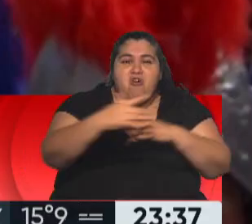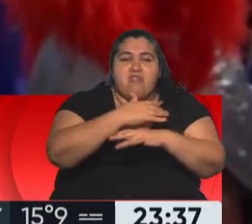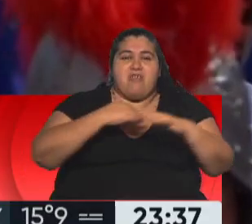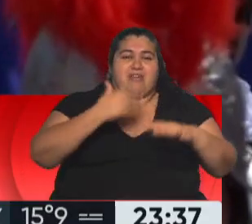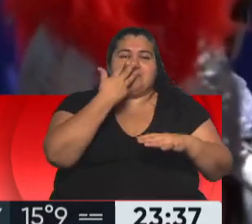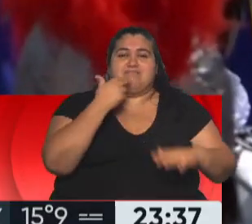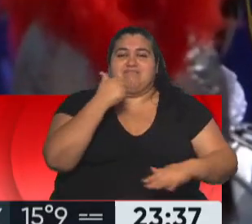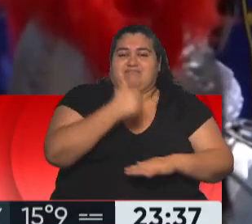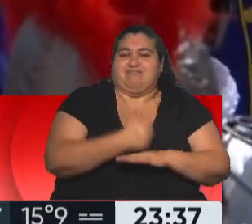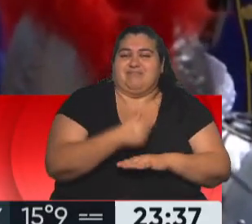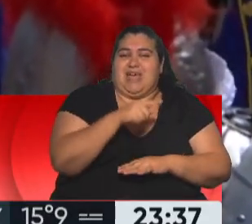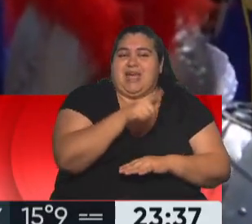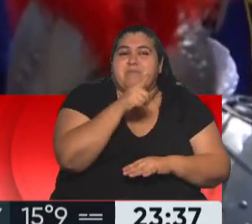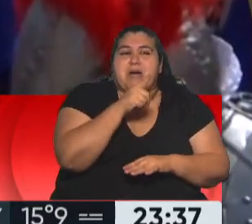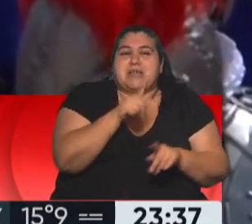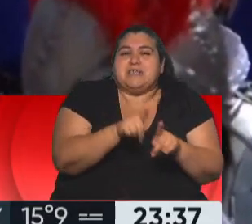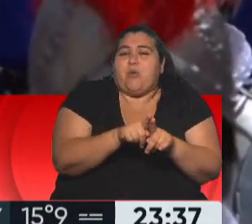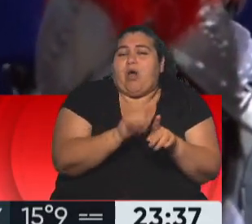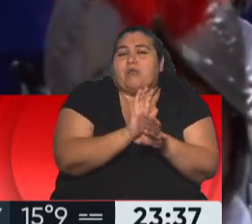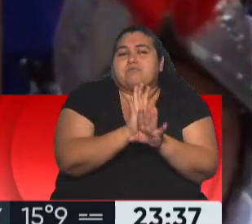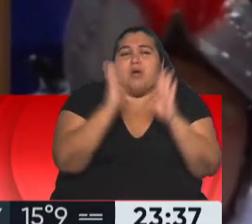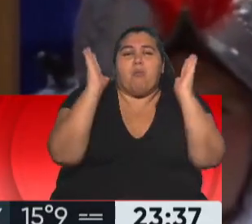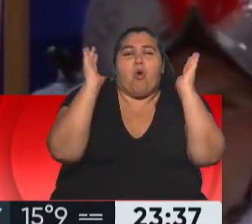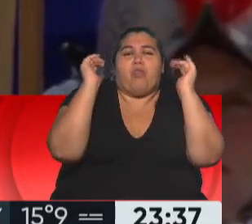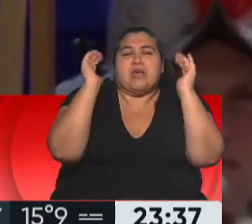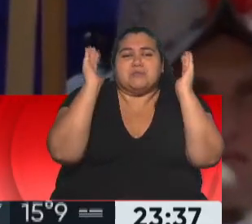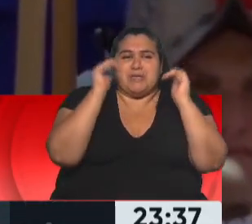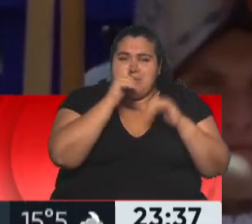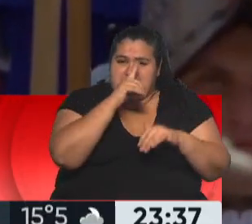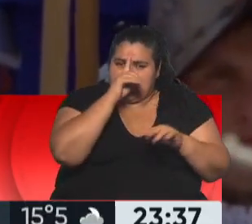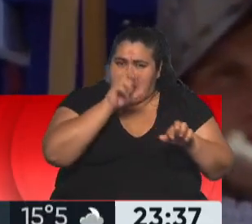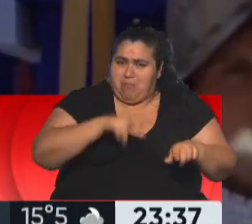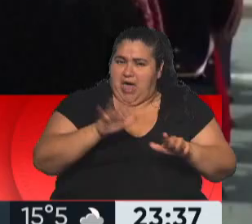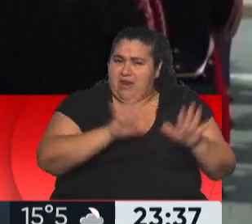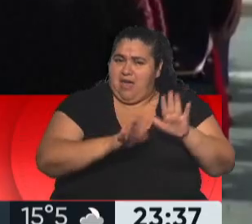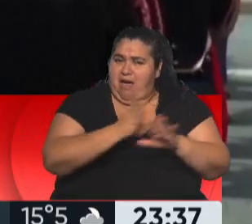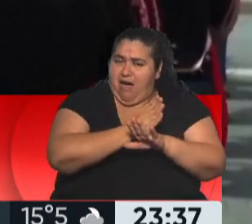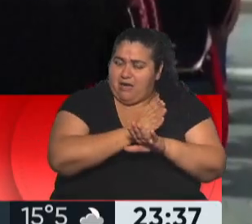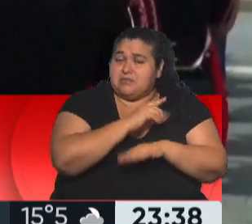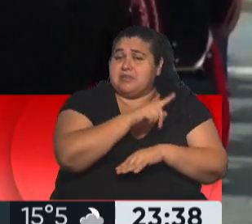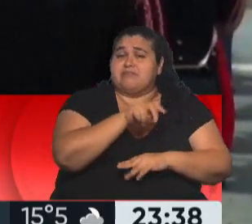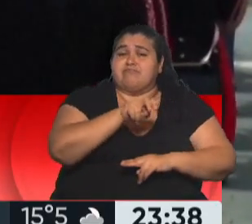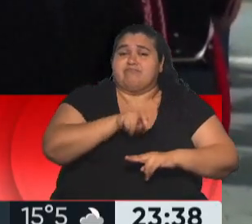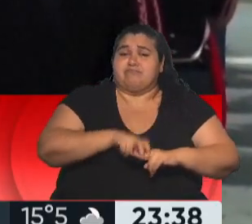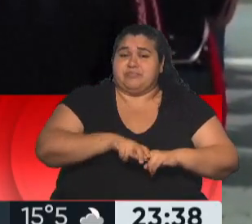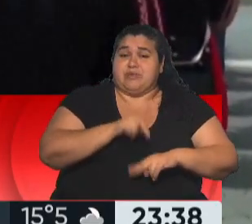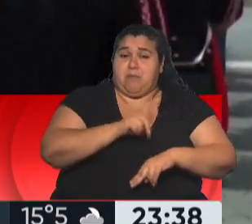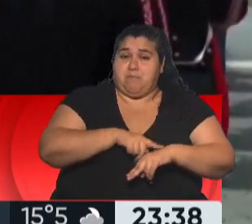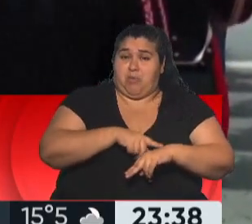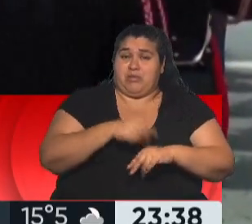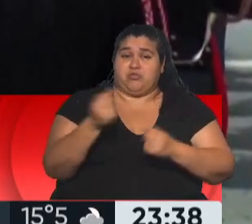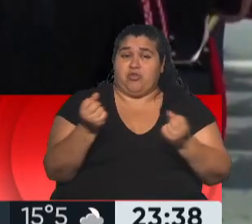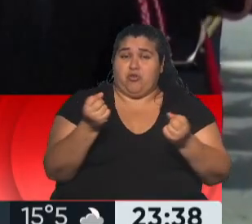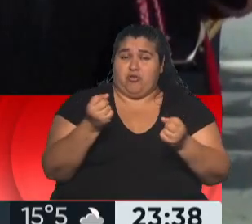eso decimos que parece haber sido su despedida, como si la hubiera planificado. Francisco se sentó en una silla elevada, en la parte trasera